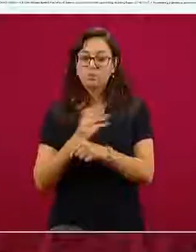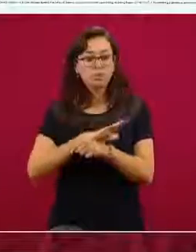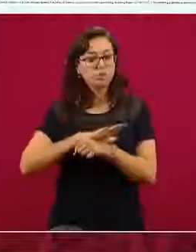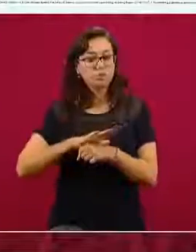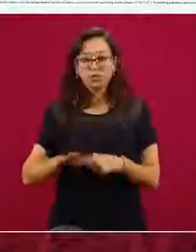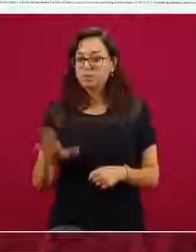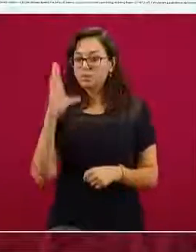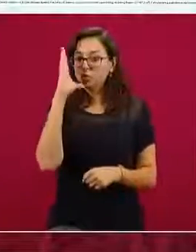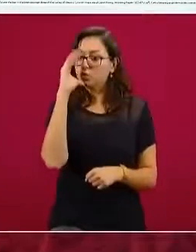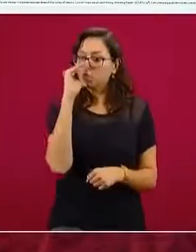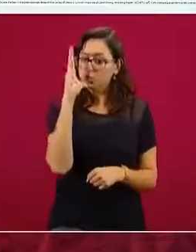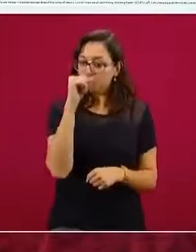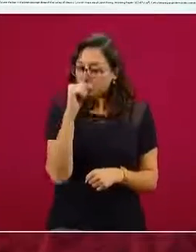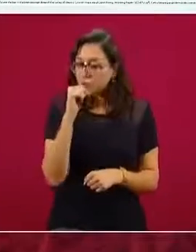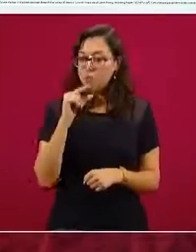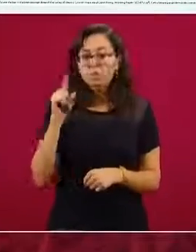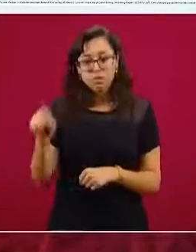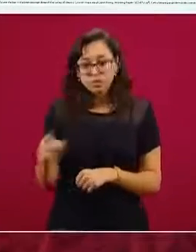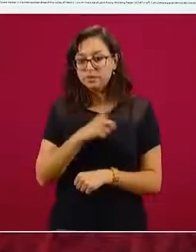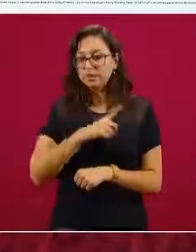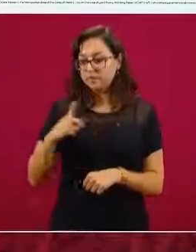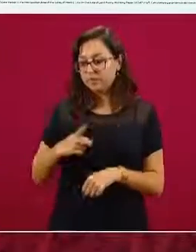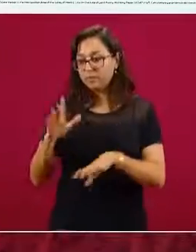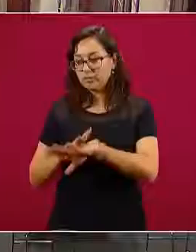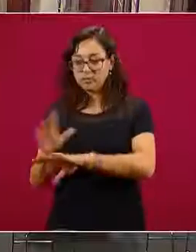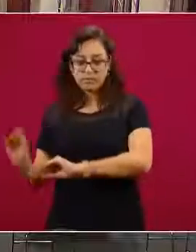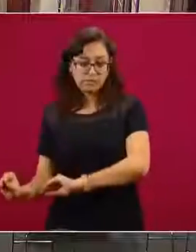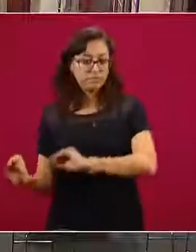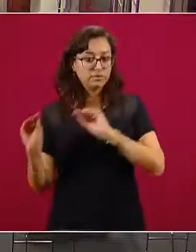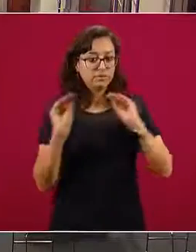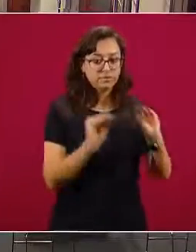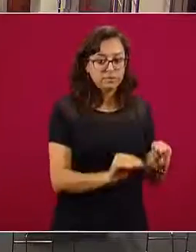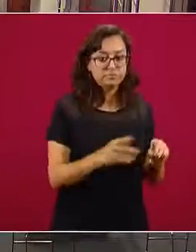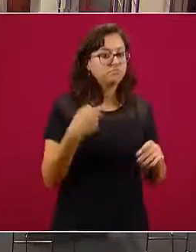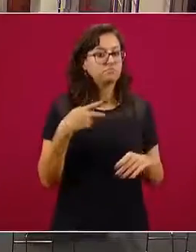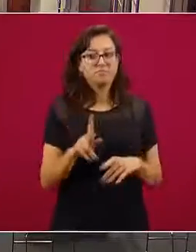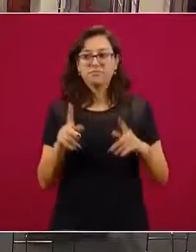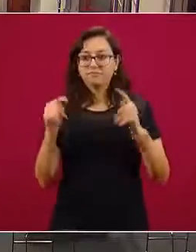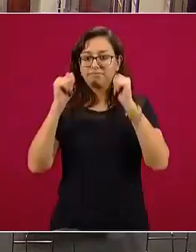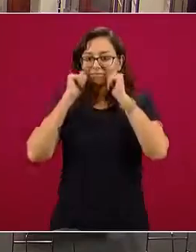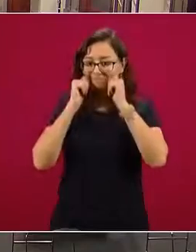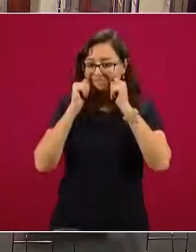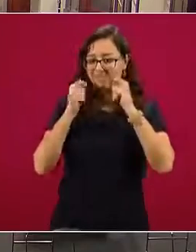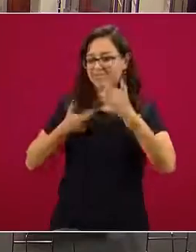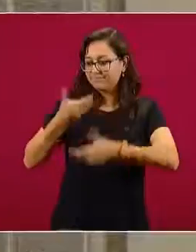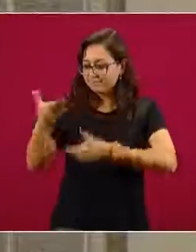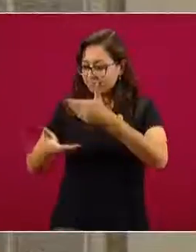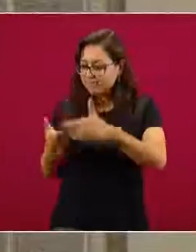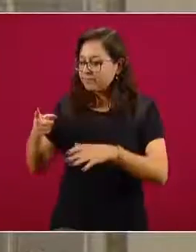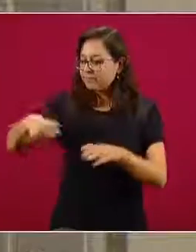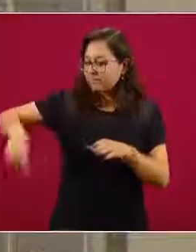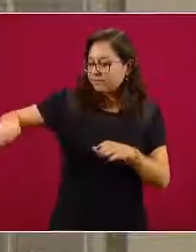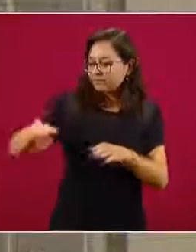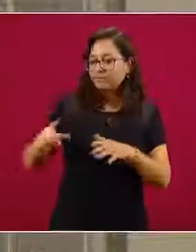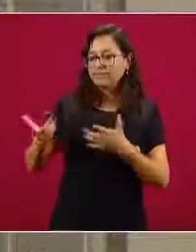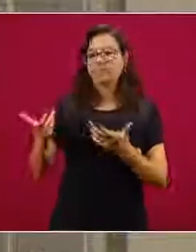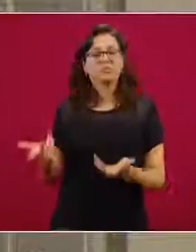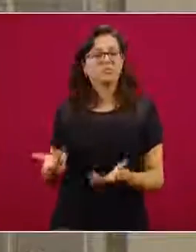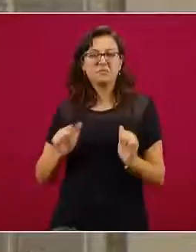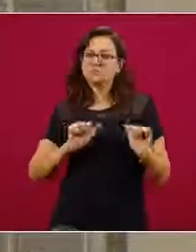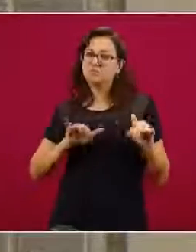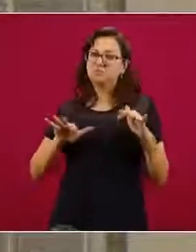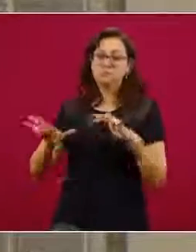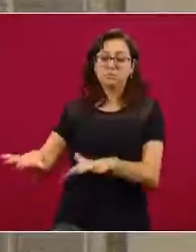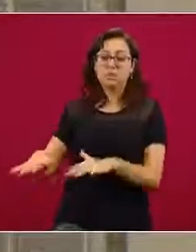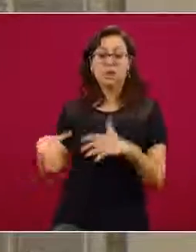más fuerte y más rápido de la capacidad que ha tenido históricamente el Estado. Y esto implica un costo gigantesco para